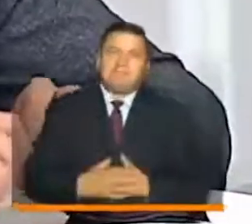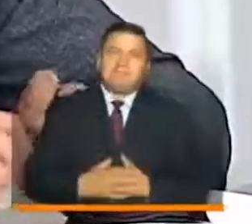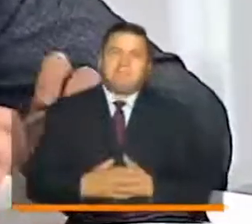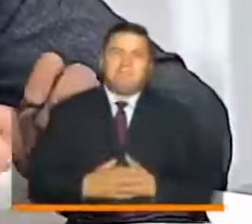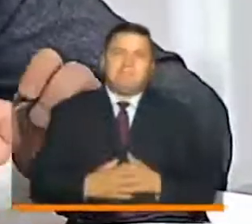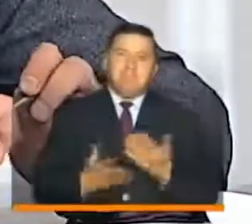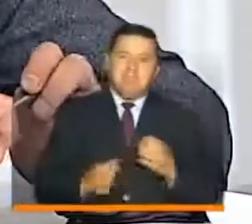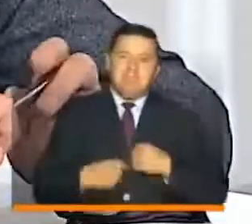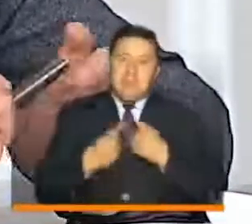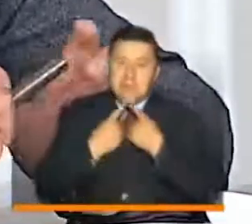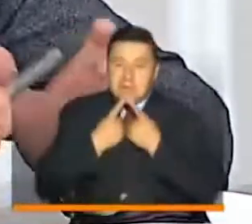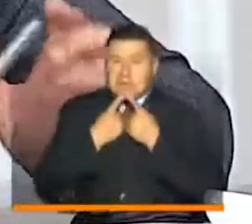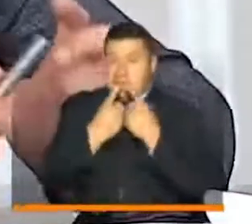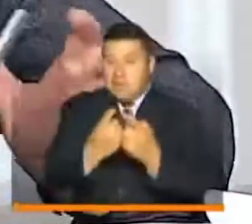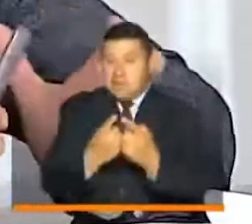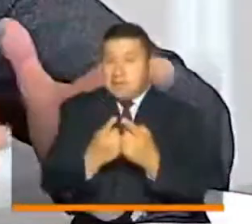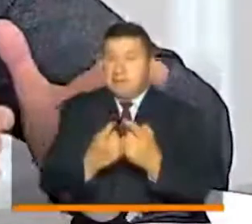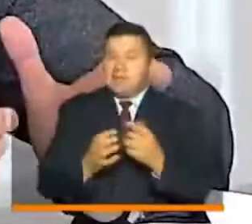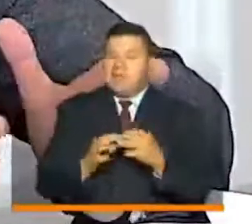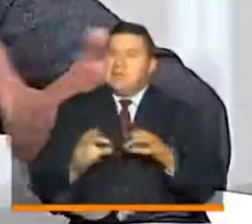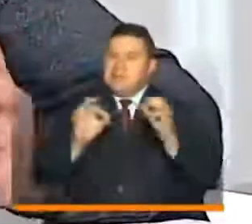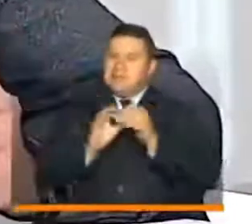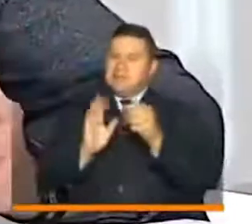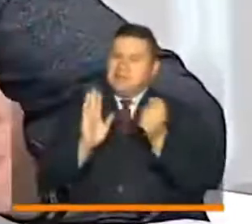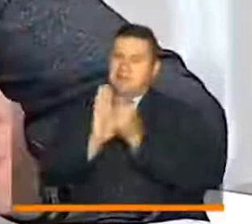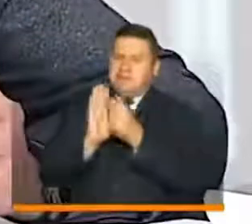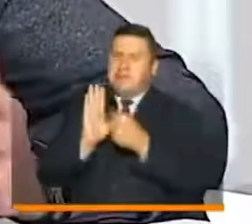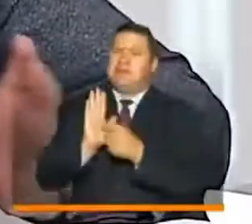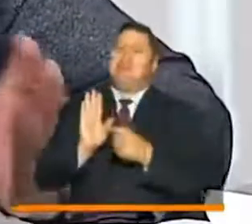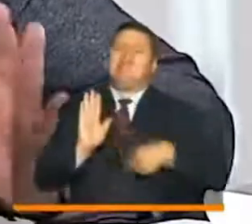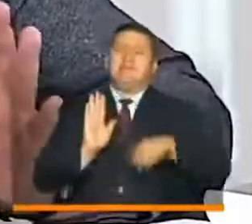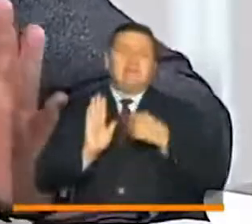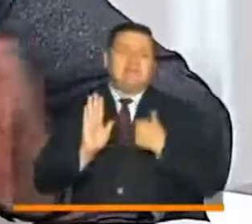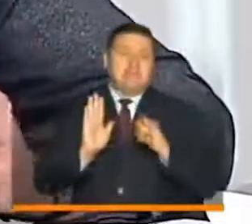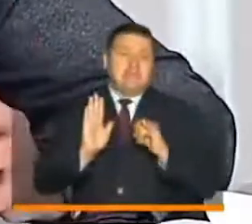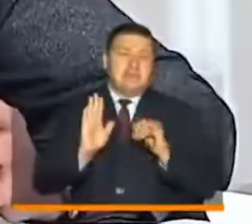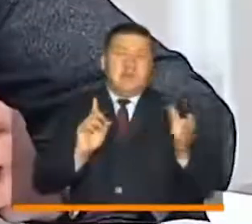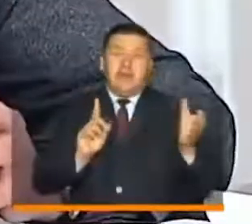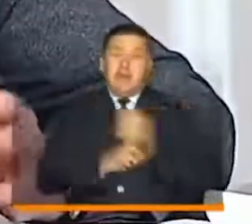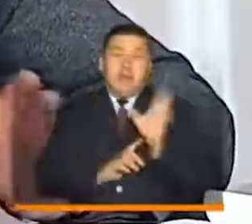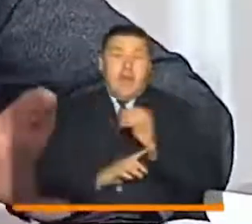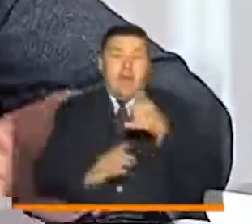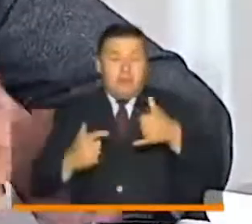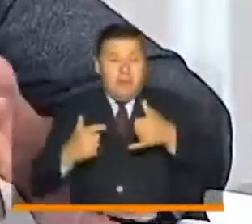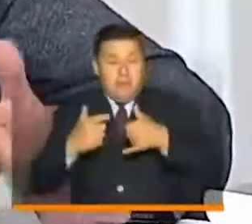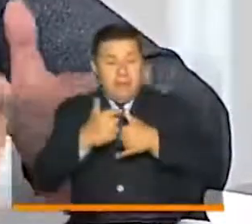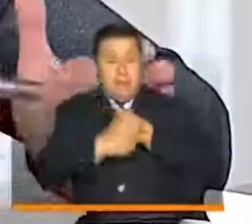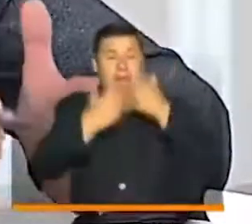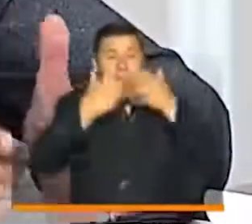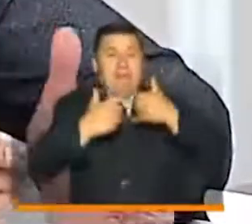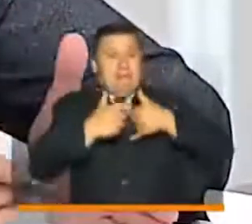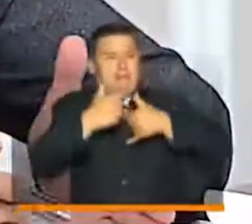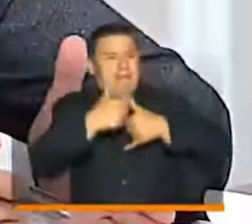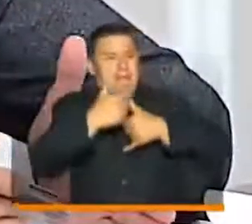También diría que otro dato que es muy importante tener es que llegamos a todo el país, llegamos a empresas